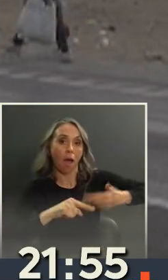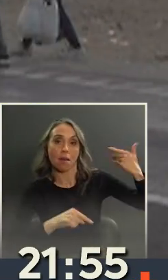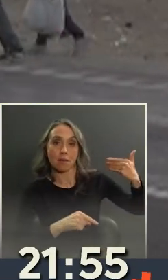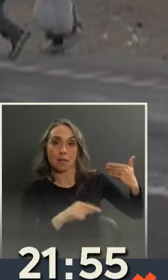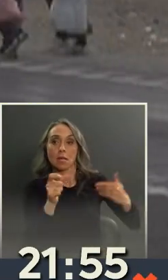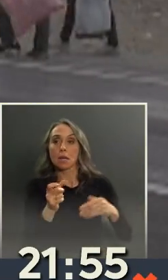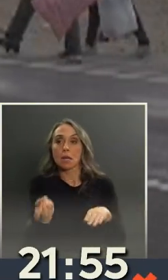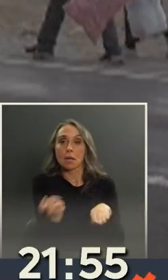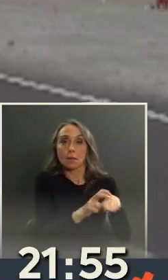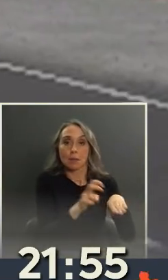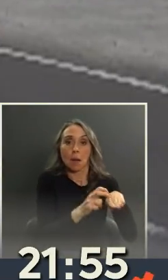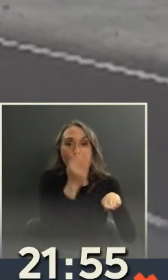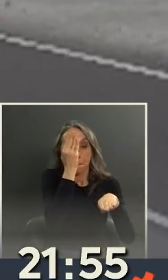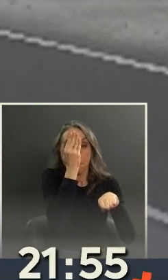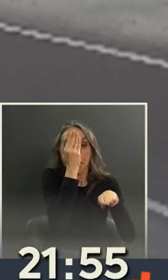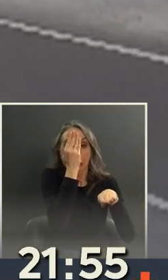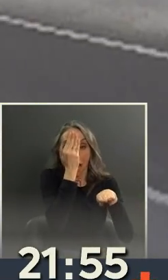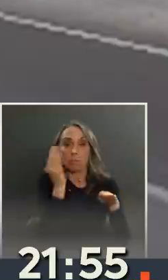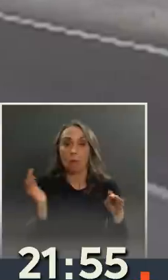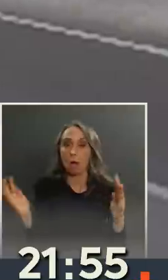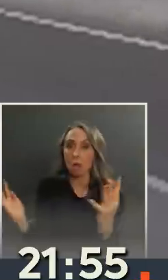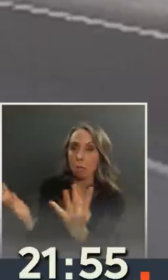piratas.